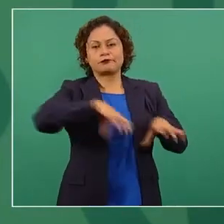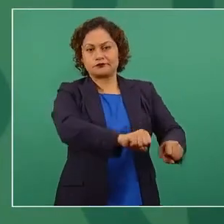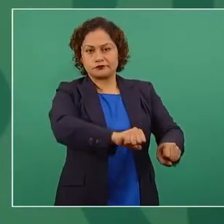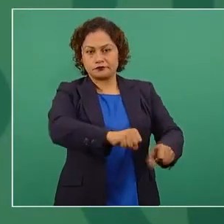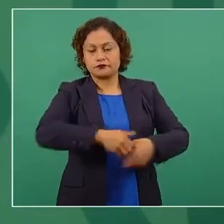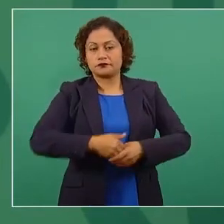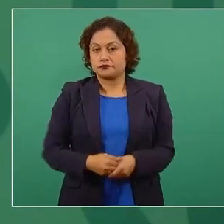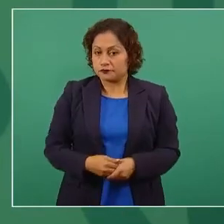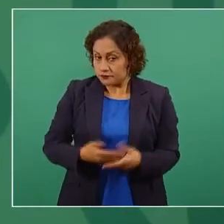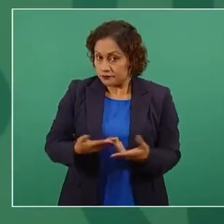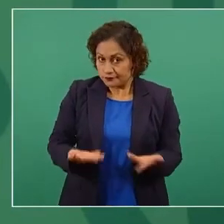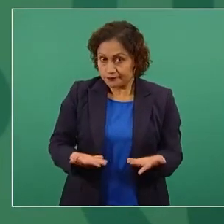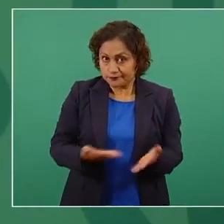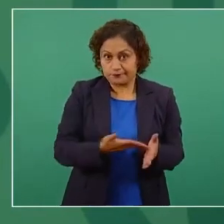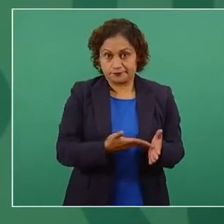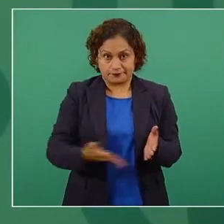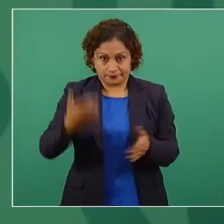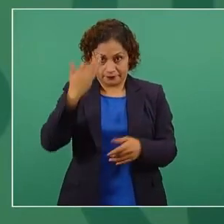Y luego